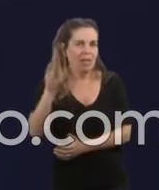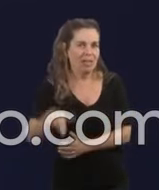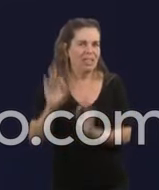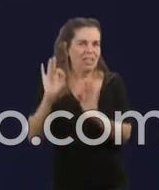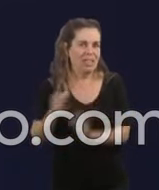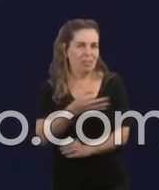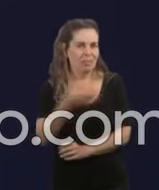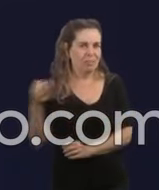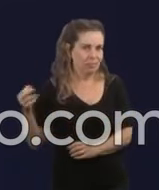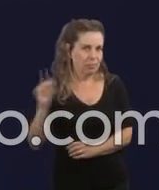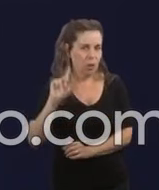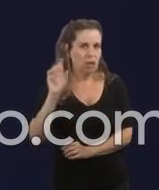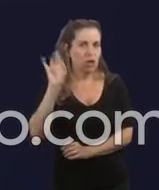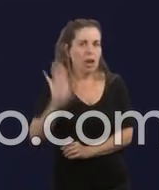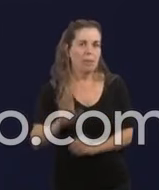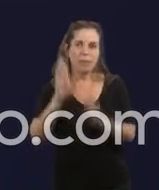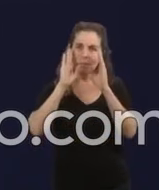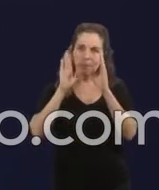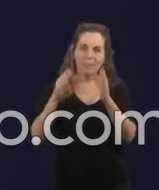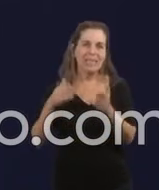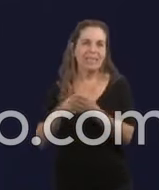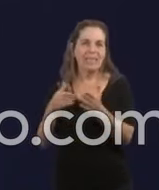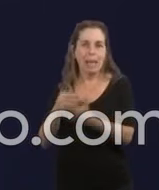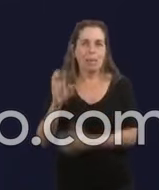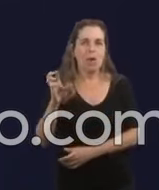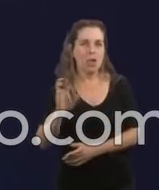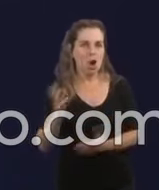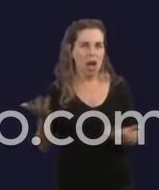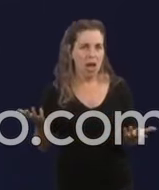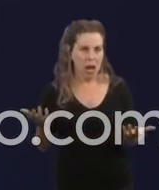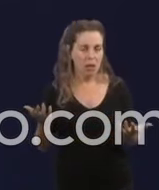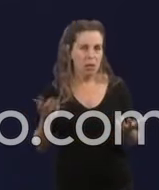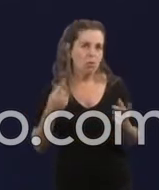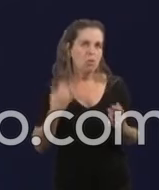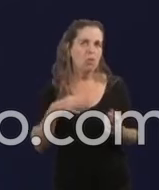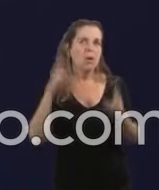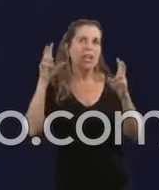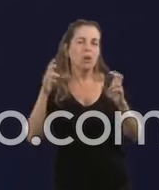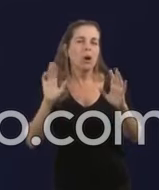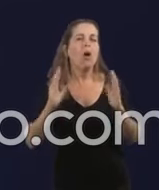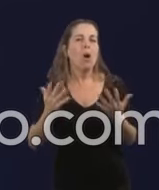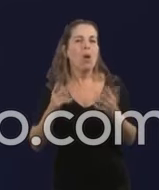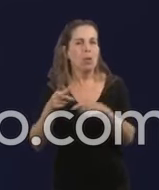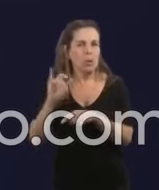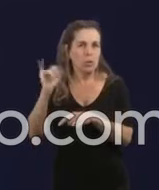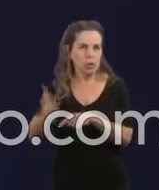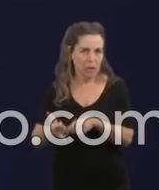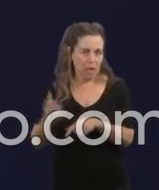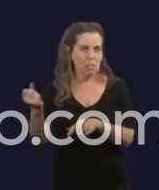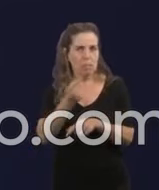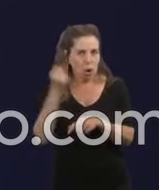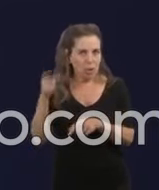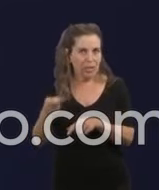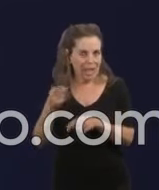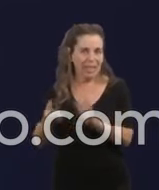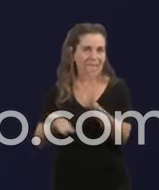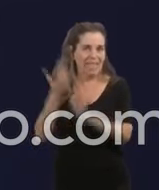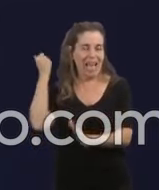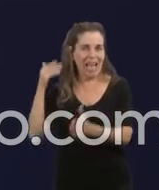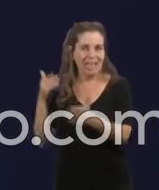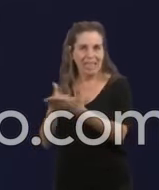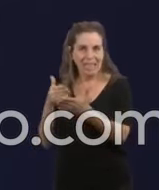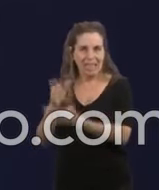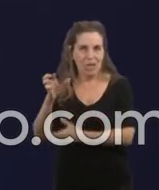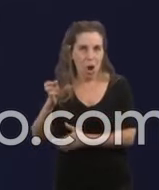crecer no es la única variable que te eh Por supuesto que el levantamiento del cepo es un acelerador de las cuestiones de los